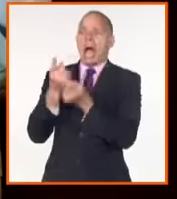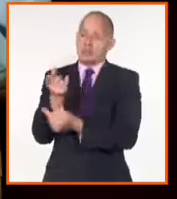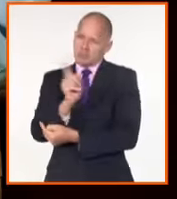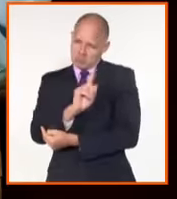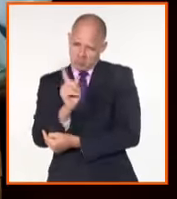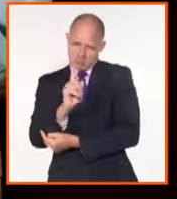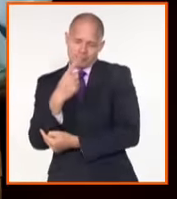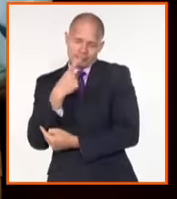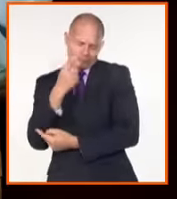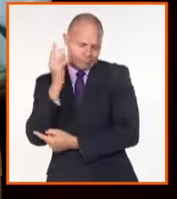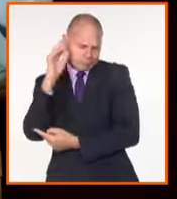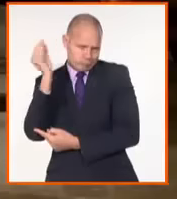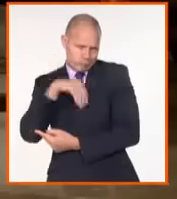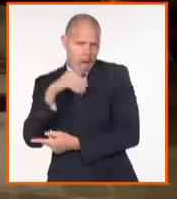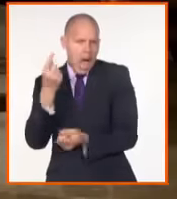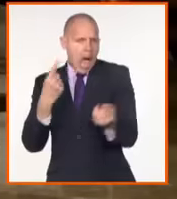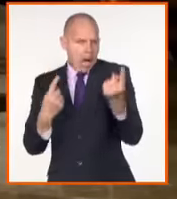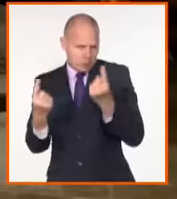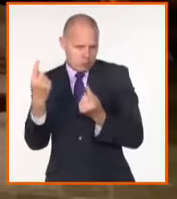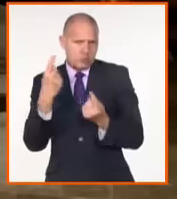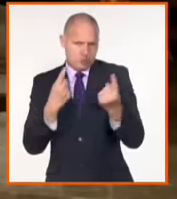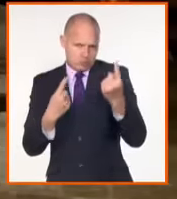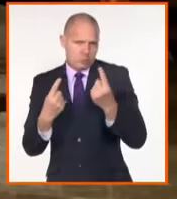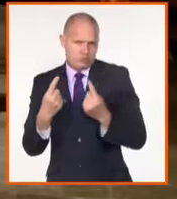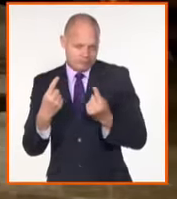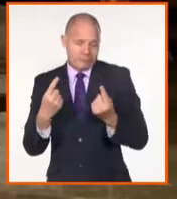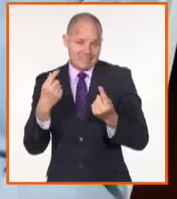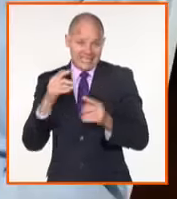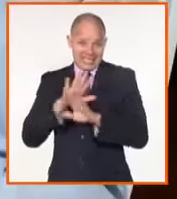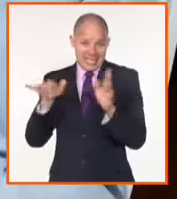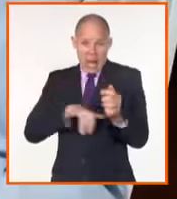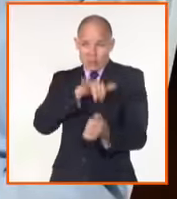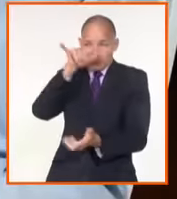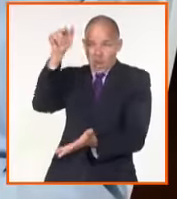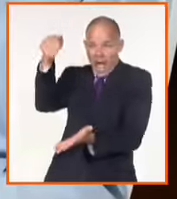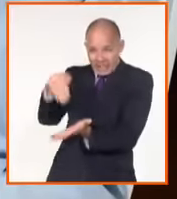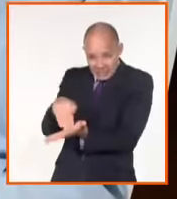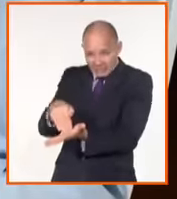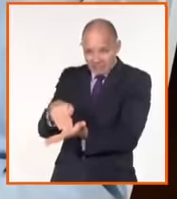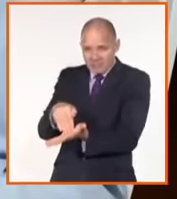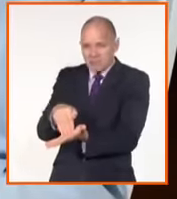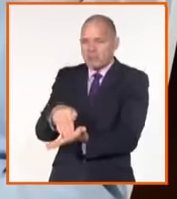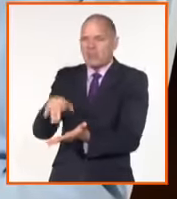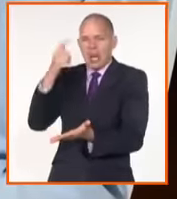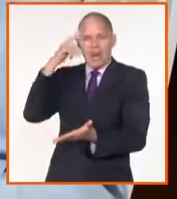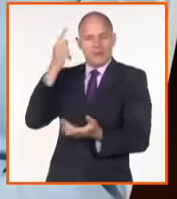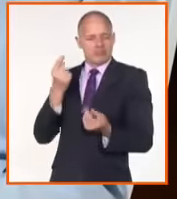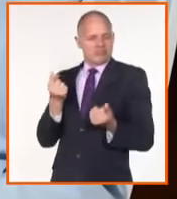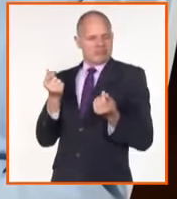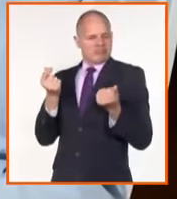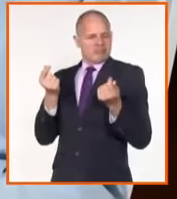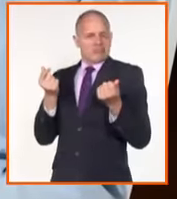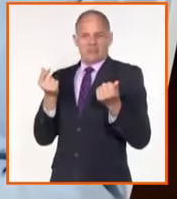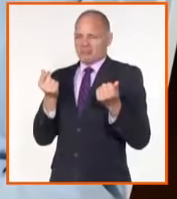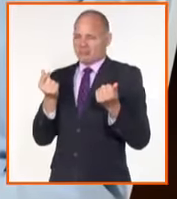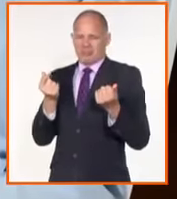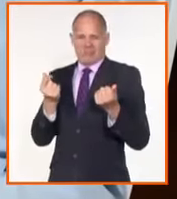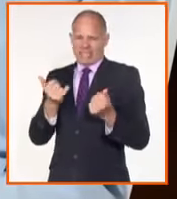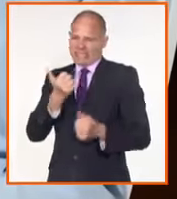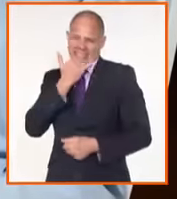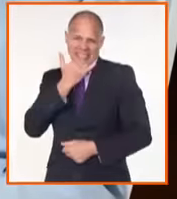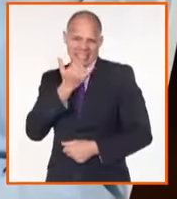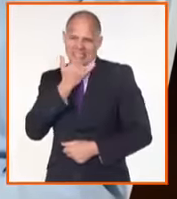menos, pero que realmente no encuentran el sueño americano, quedan en una situación más desventajosa que